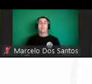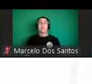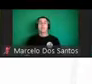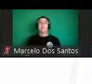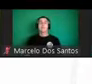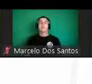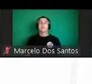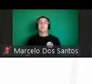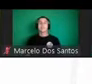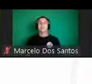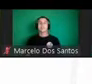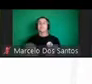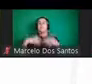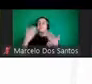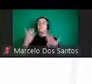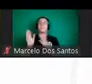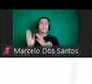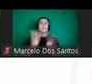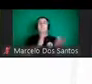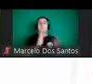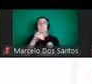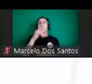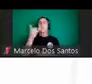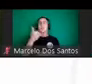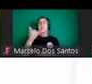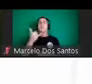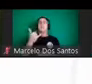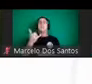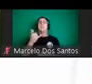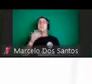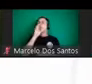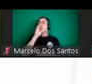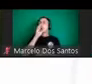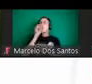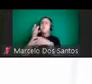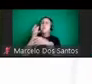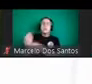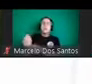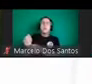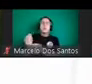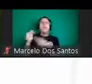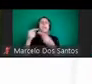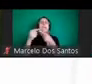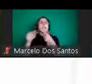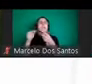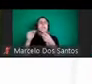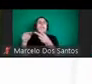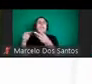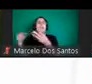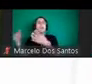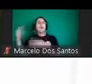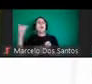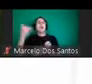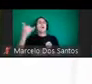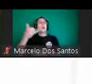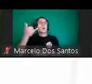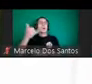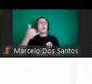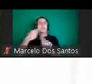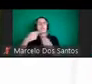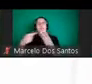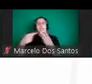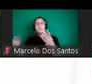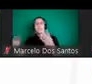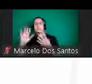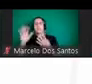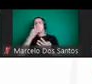Y están otra vez los diferentes tipos y fuentes también de apoyo, ¿verdad? Los recursos de